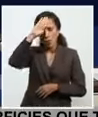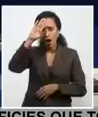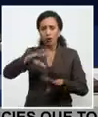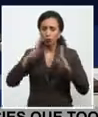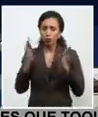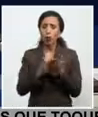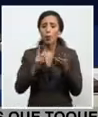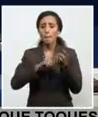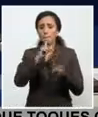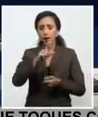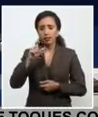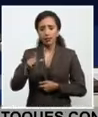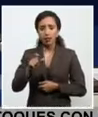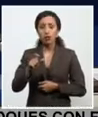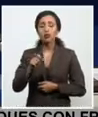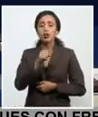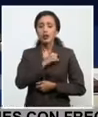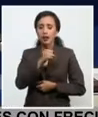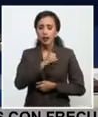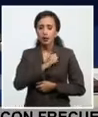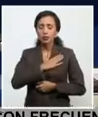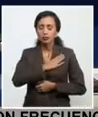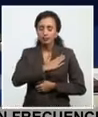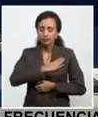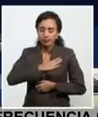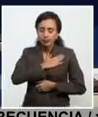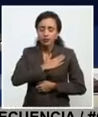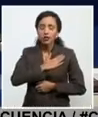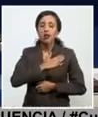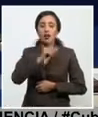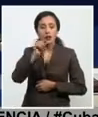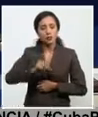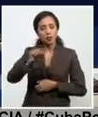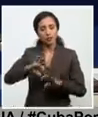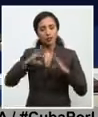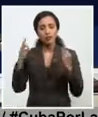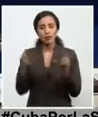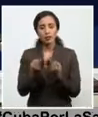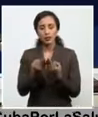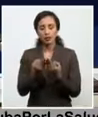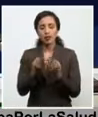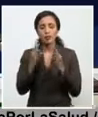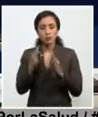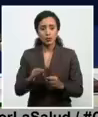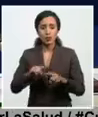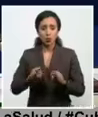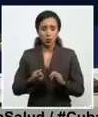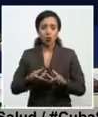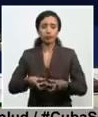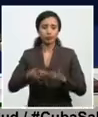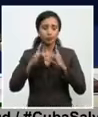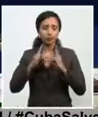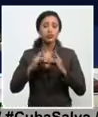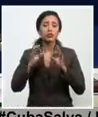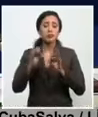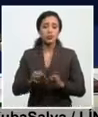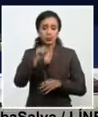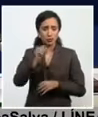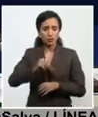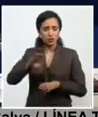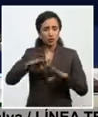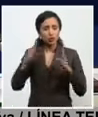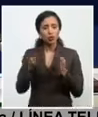partido, queremos darle las condolencias y nuestro más sentido pésame a todos los familiares